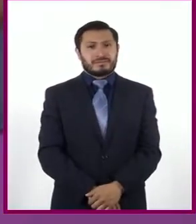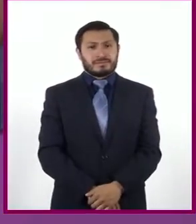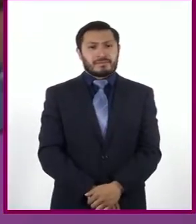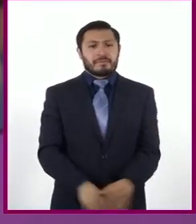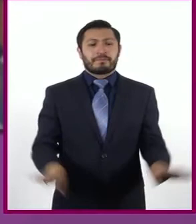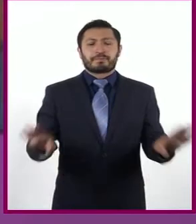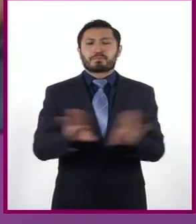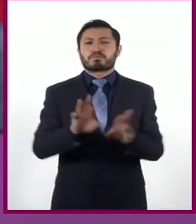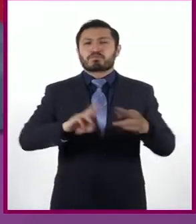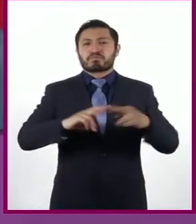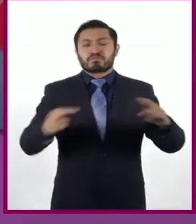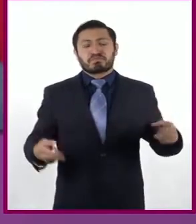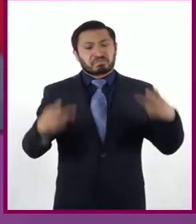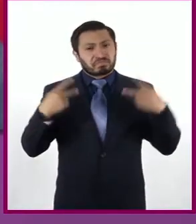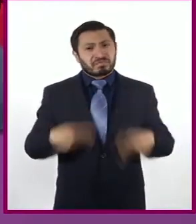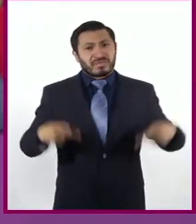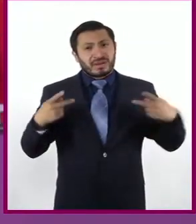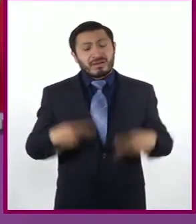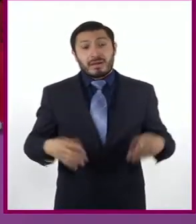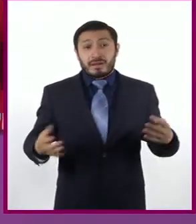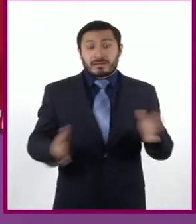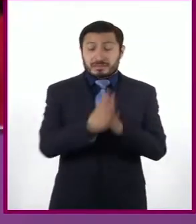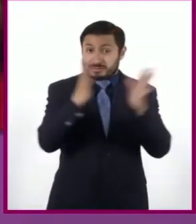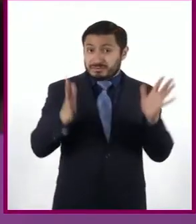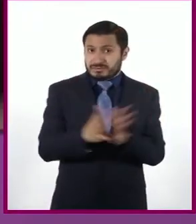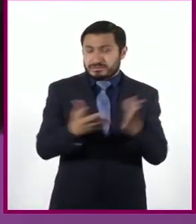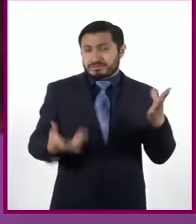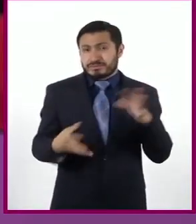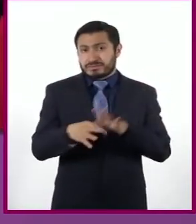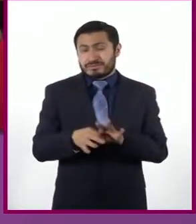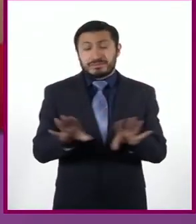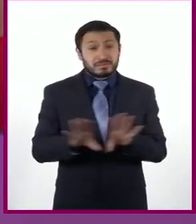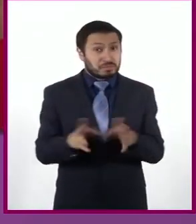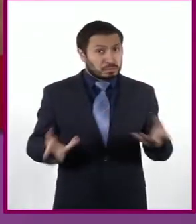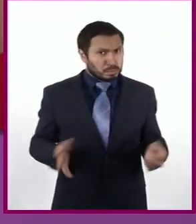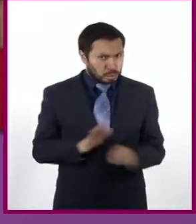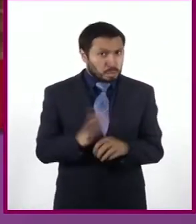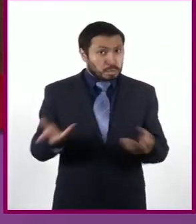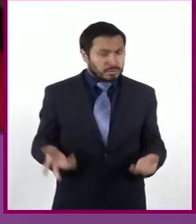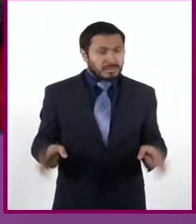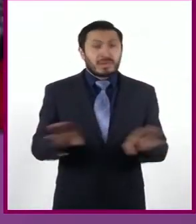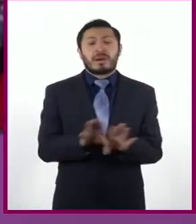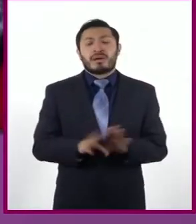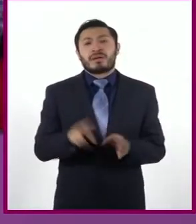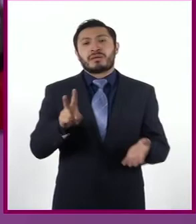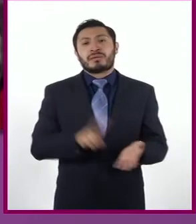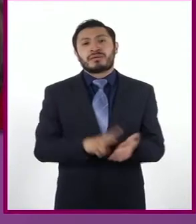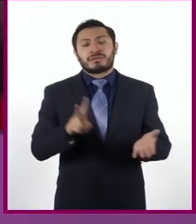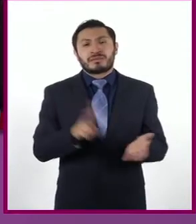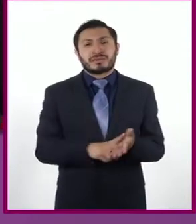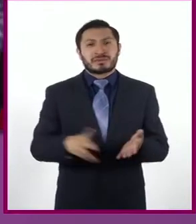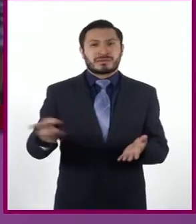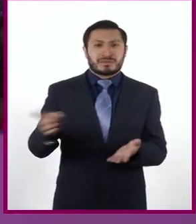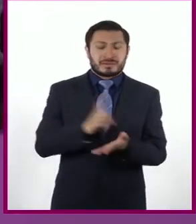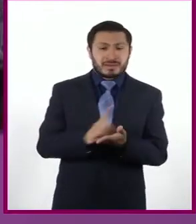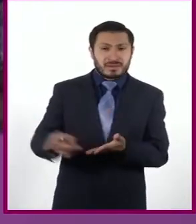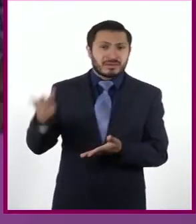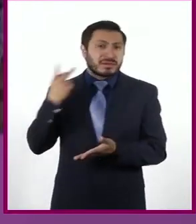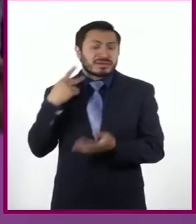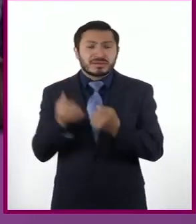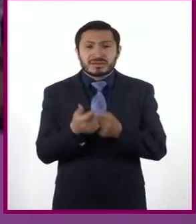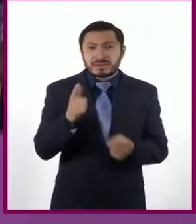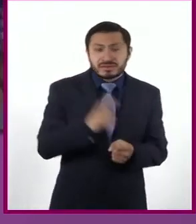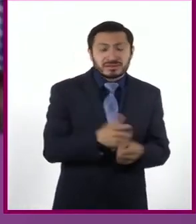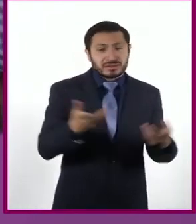¿Cómo se relaciona la ciudadanía y la participación? ¿Cómo hacer valer los derechos políticos, sociales y civiles